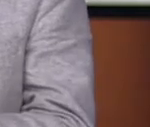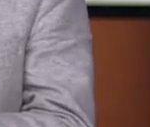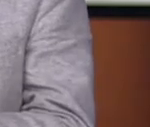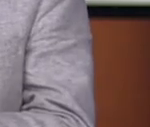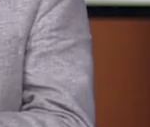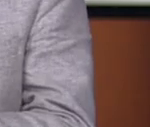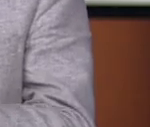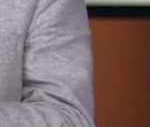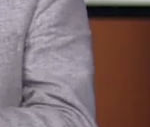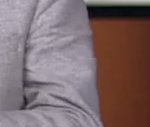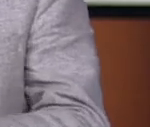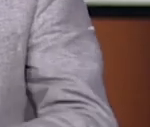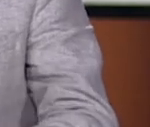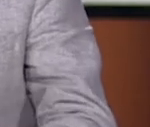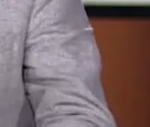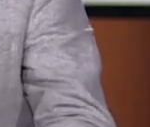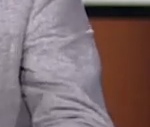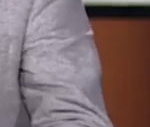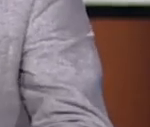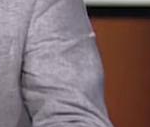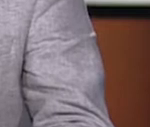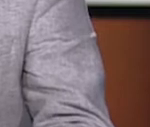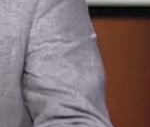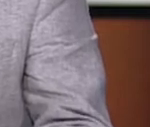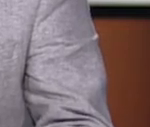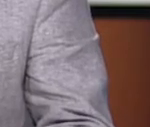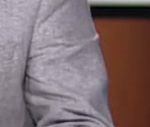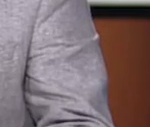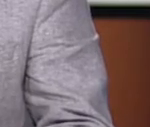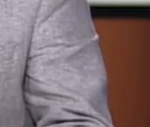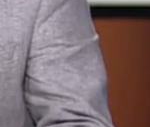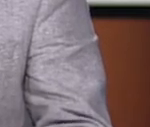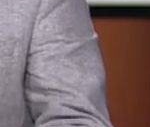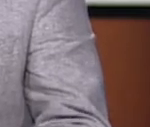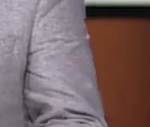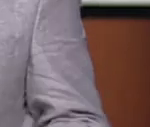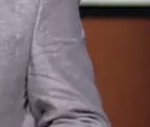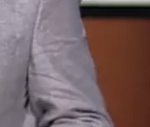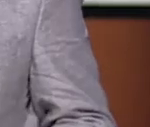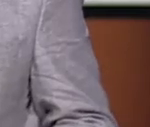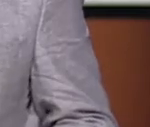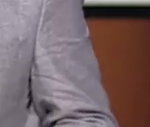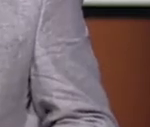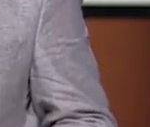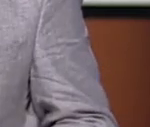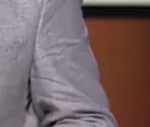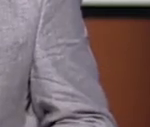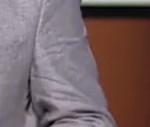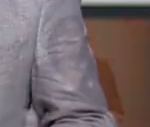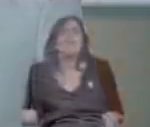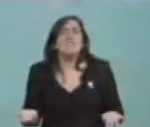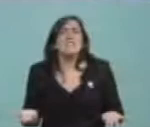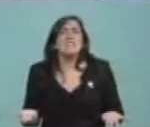central por el 25 de mayo se desarrolló durante el día de hoy en San Carlos de Bariloche. Durante la tarde, la presidenta de la Nación decía lo